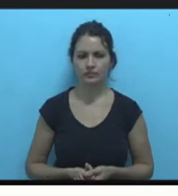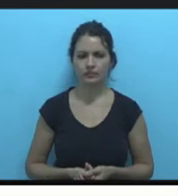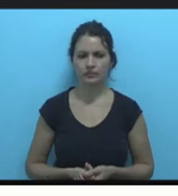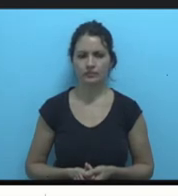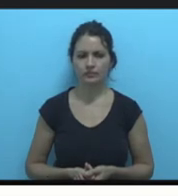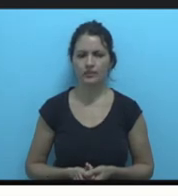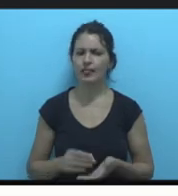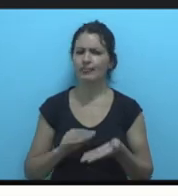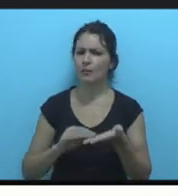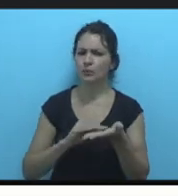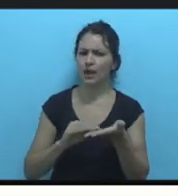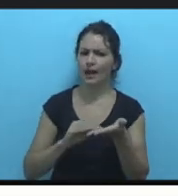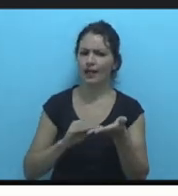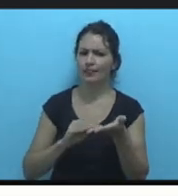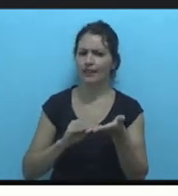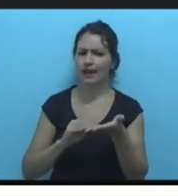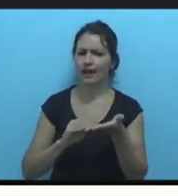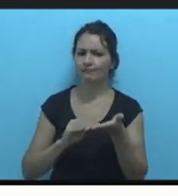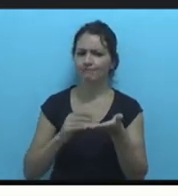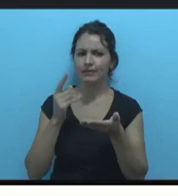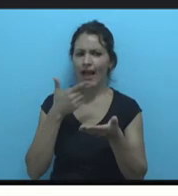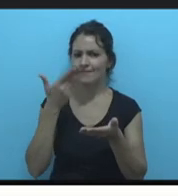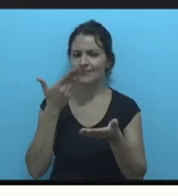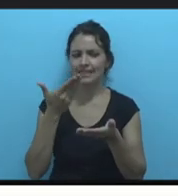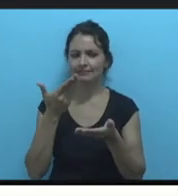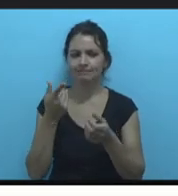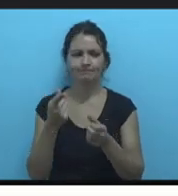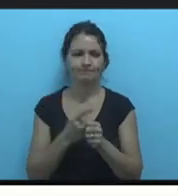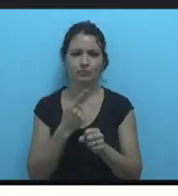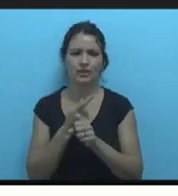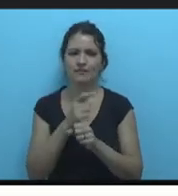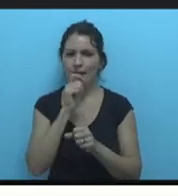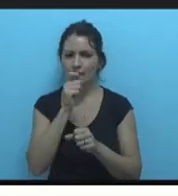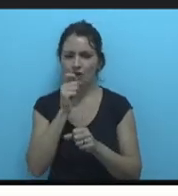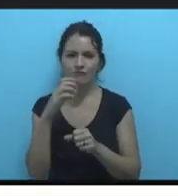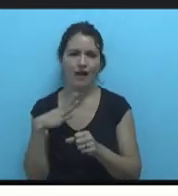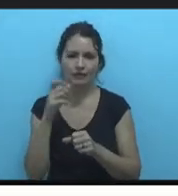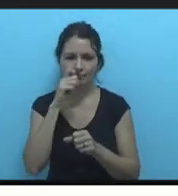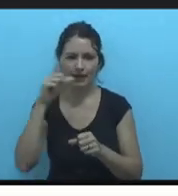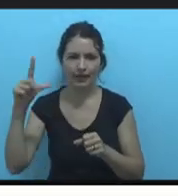Diputado Ulieldin tiene la palabra. No puede activar el sonido.